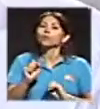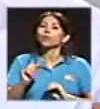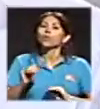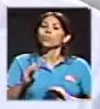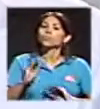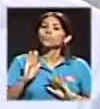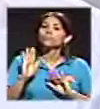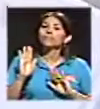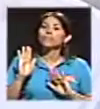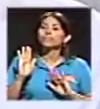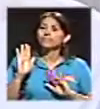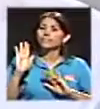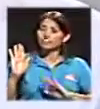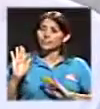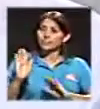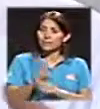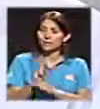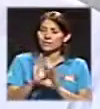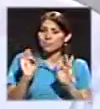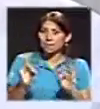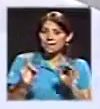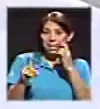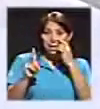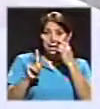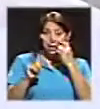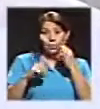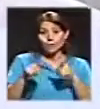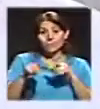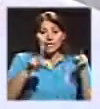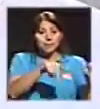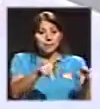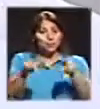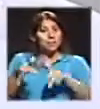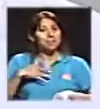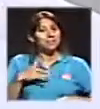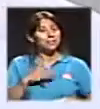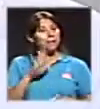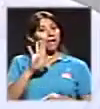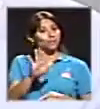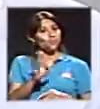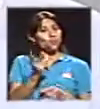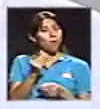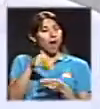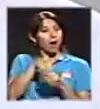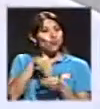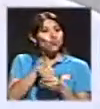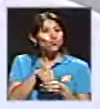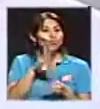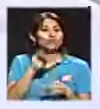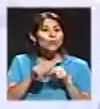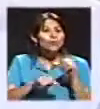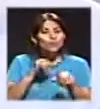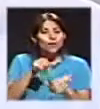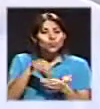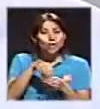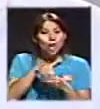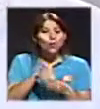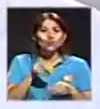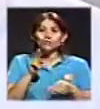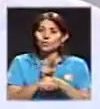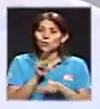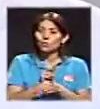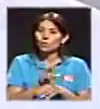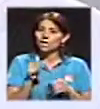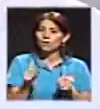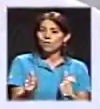sexy, digamos, que la sociedad sienta que sus ahorros, su esfuerzo de ahorro de muchos años se ha utilizado además para